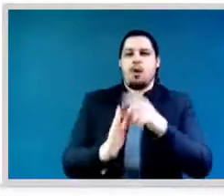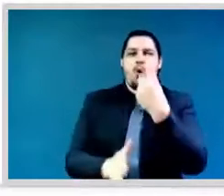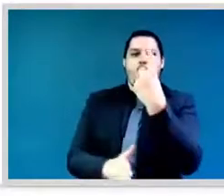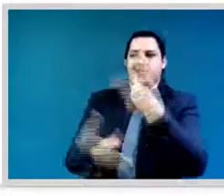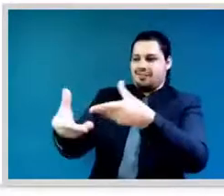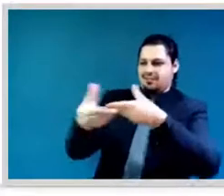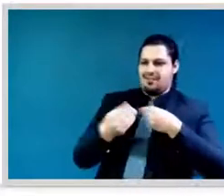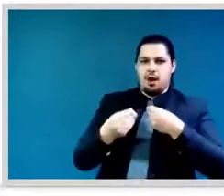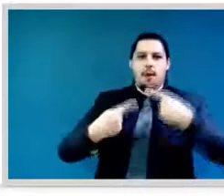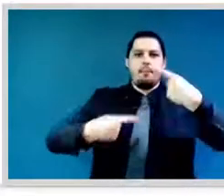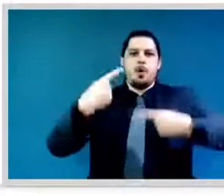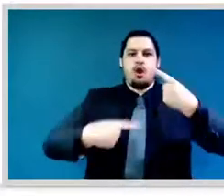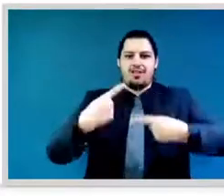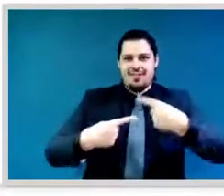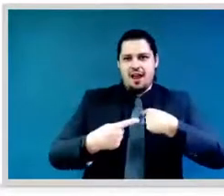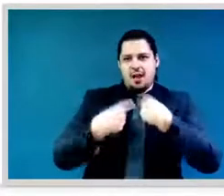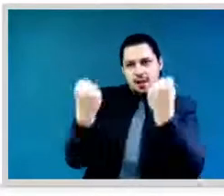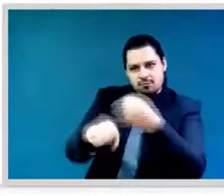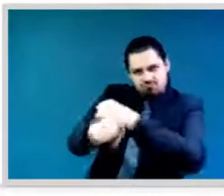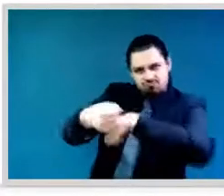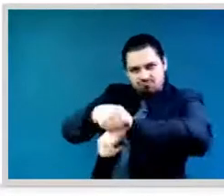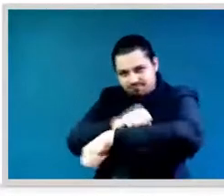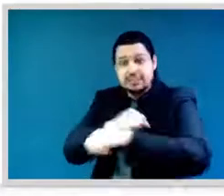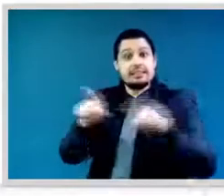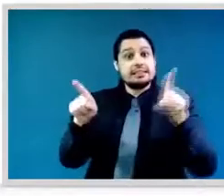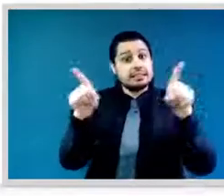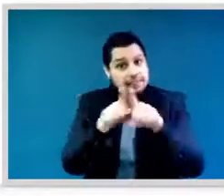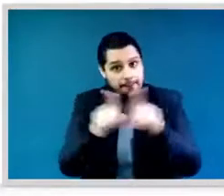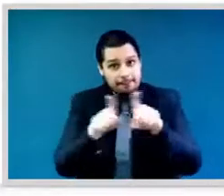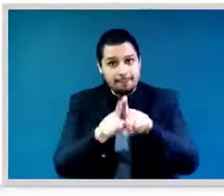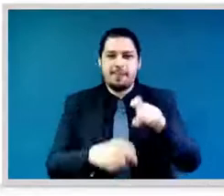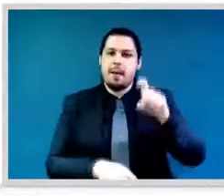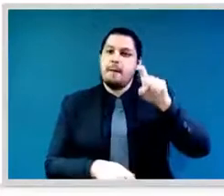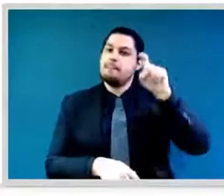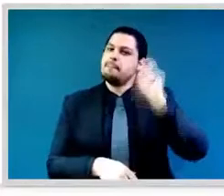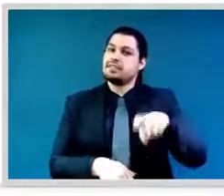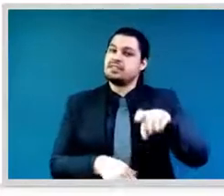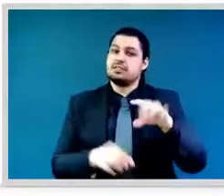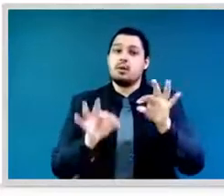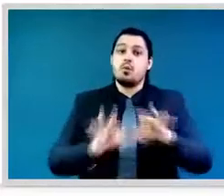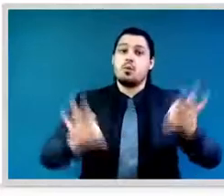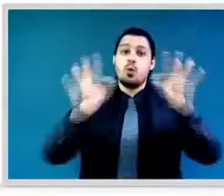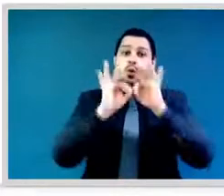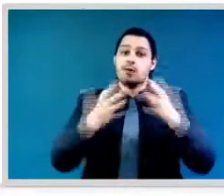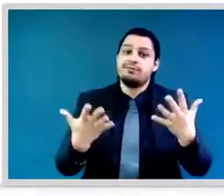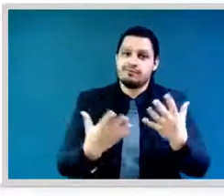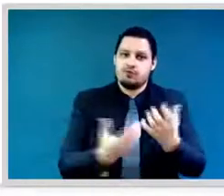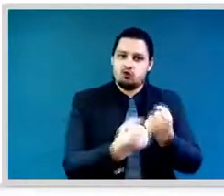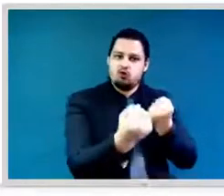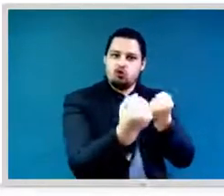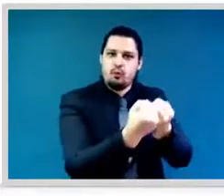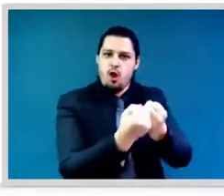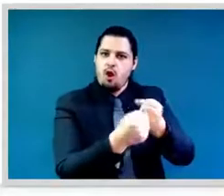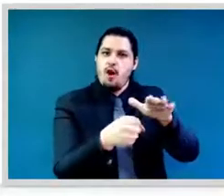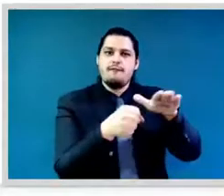pero también nada de esto puede tener un resultado integral si no hay una política